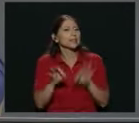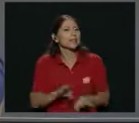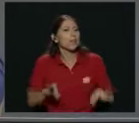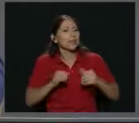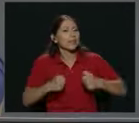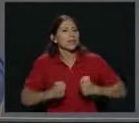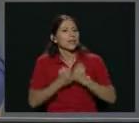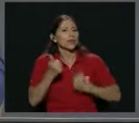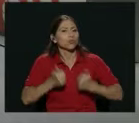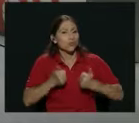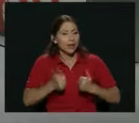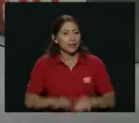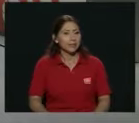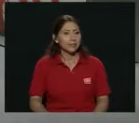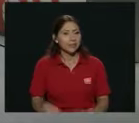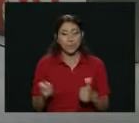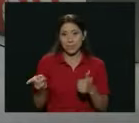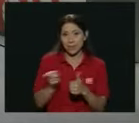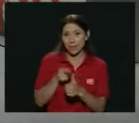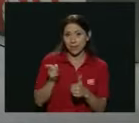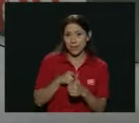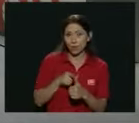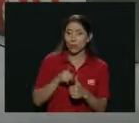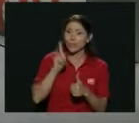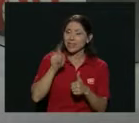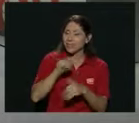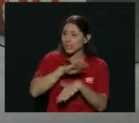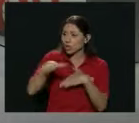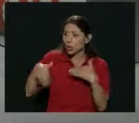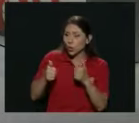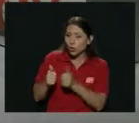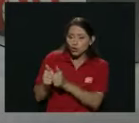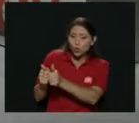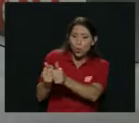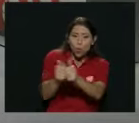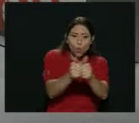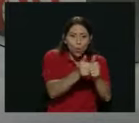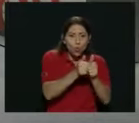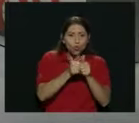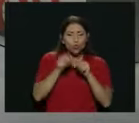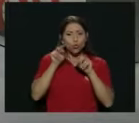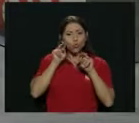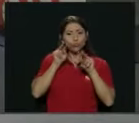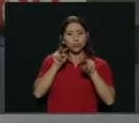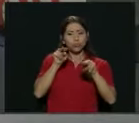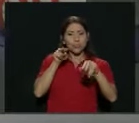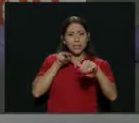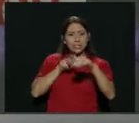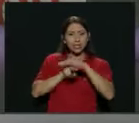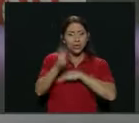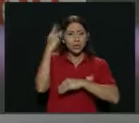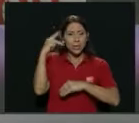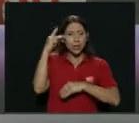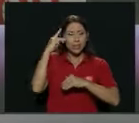importantes? Lo primero creo que es tener una visión de conjunto de la política exterior.